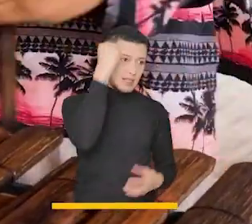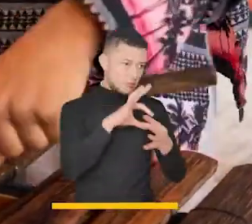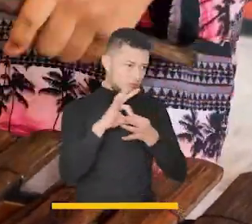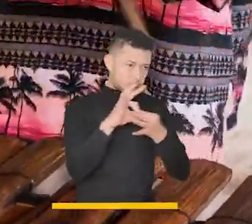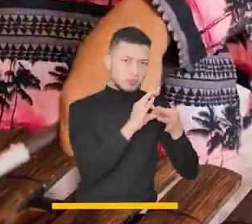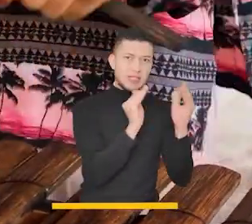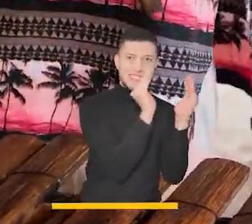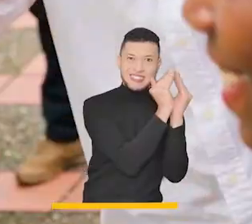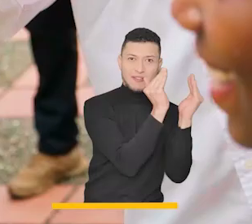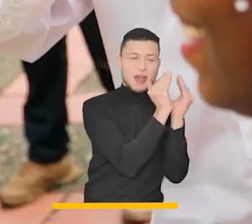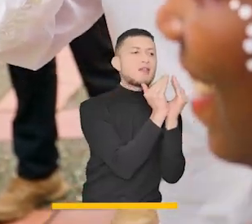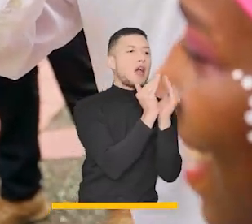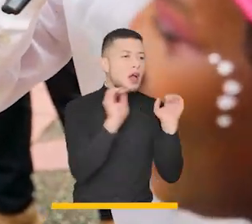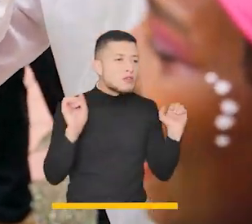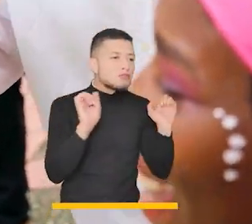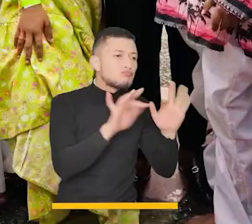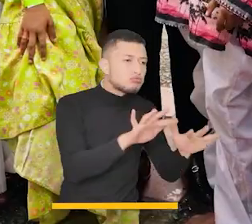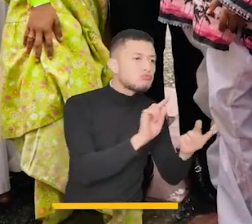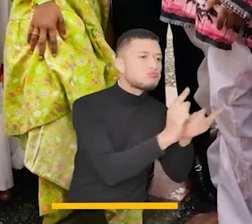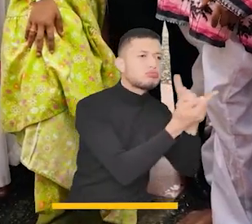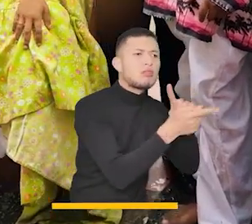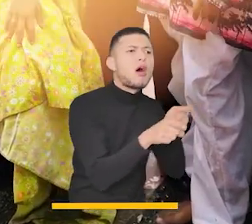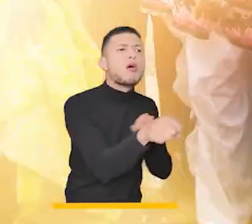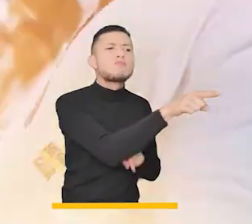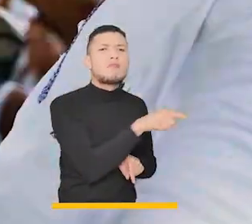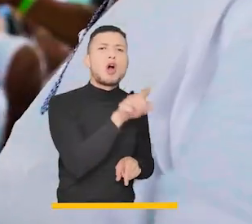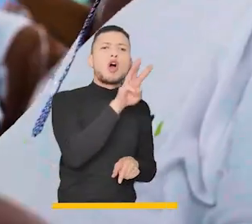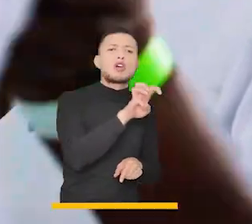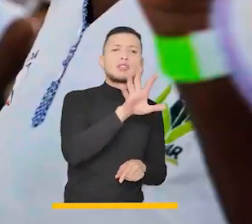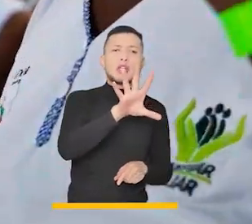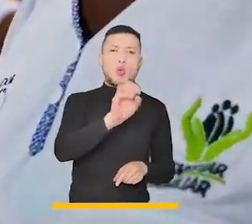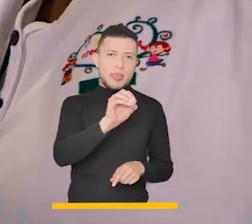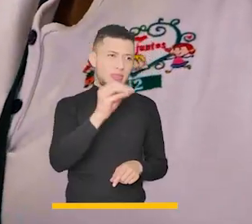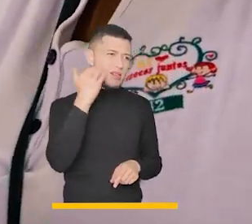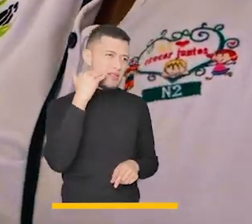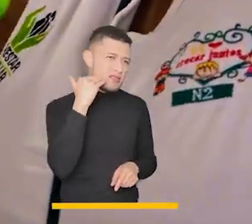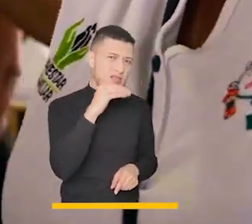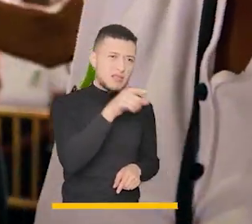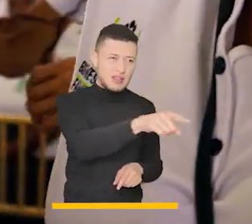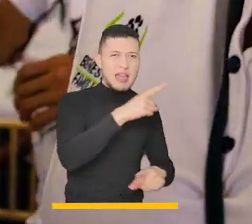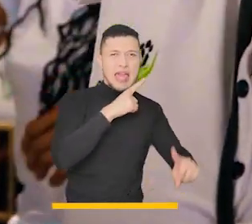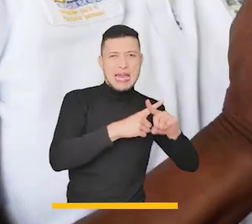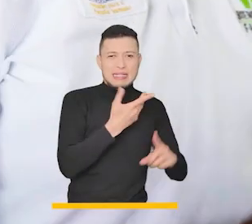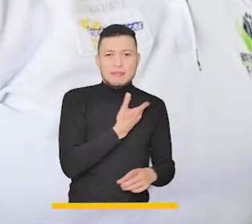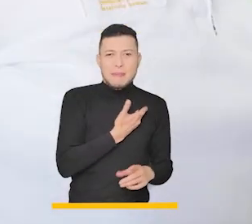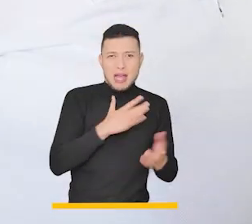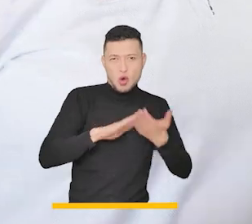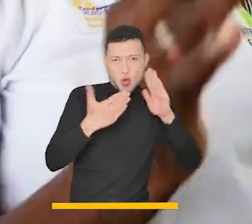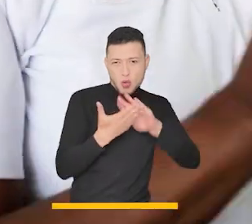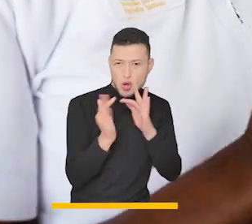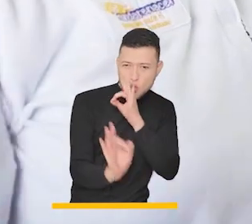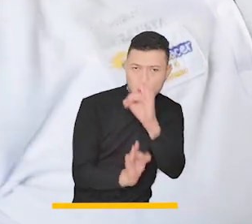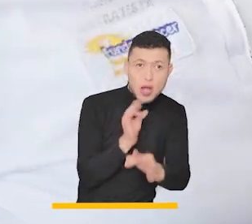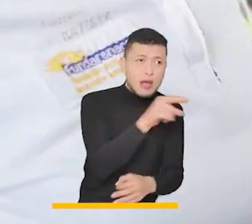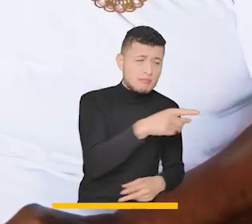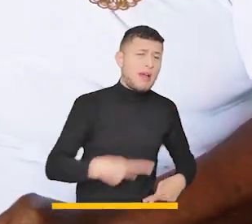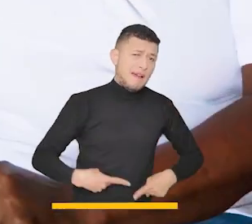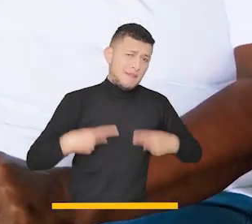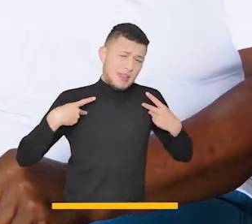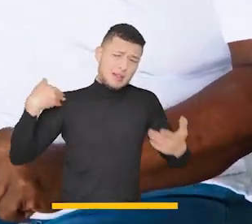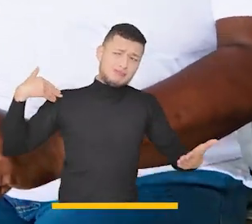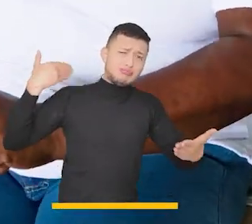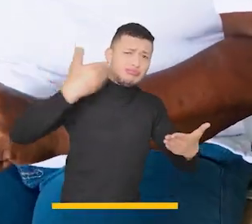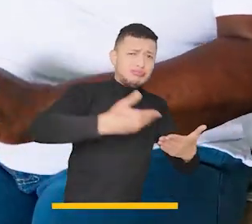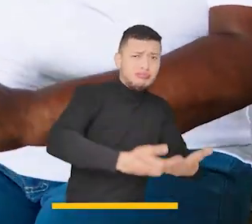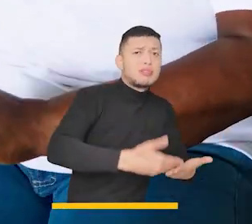Francia Márquez, en articulación con el ICBF, sostuvieron un encuentro con más de 850 madres y exmadres comunitarias